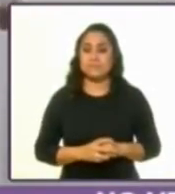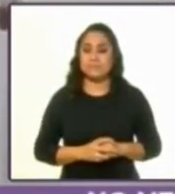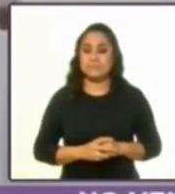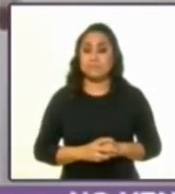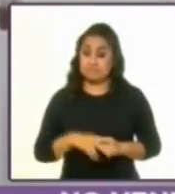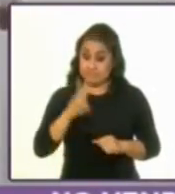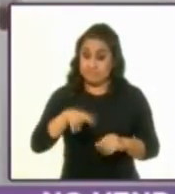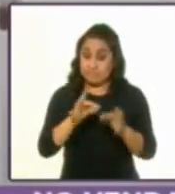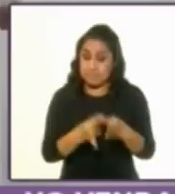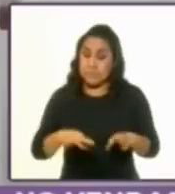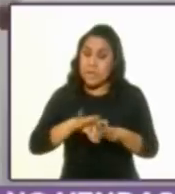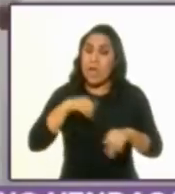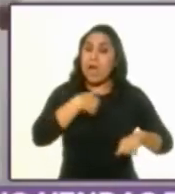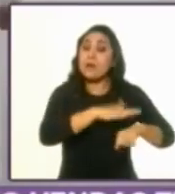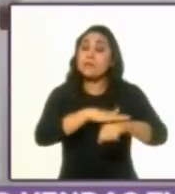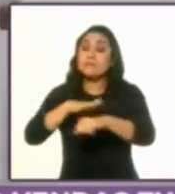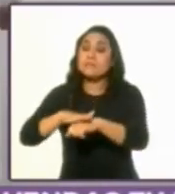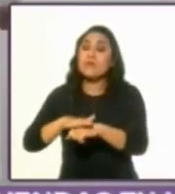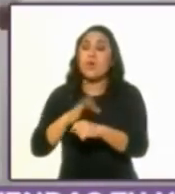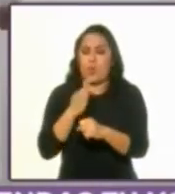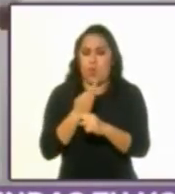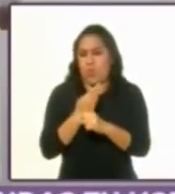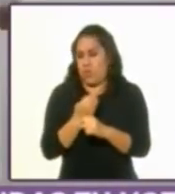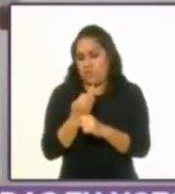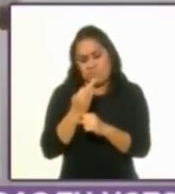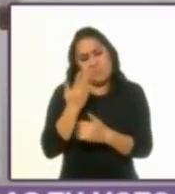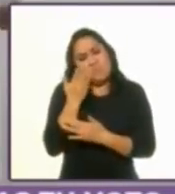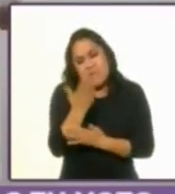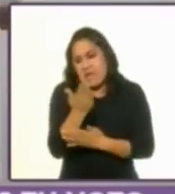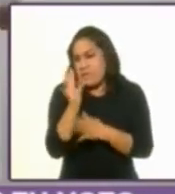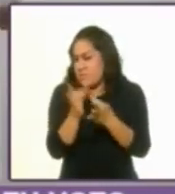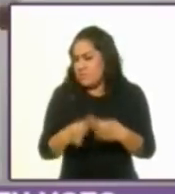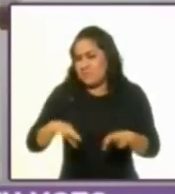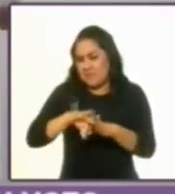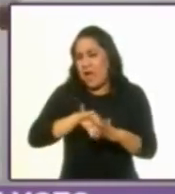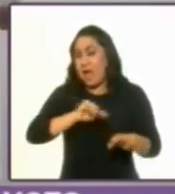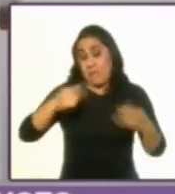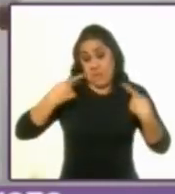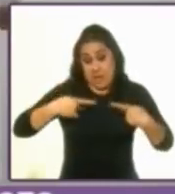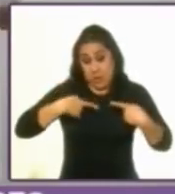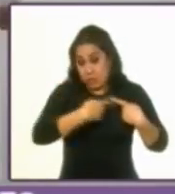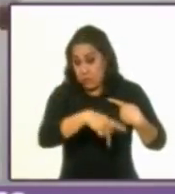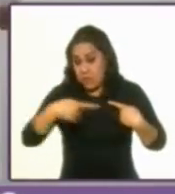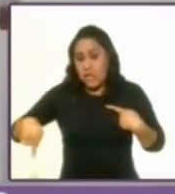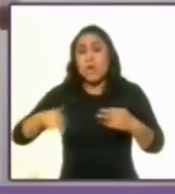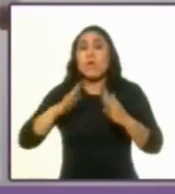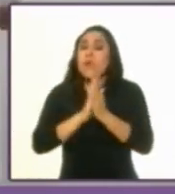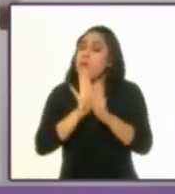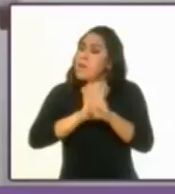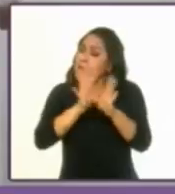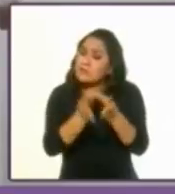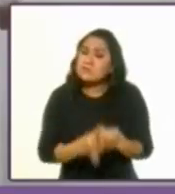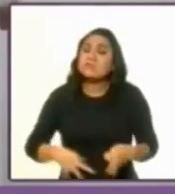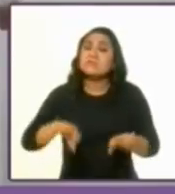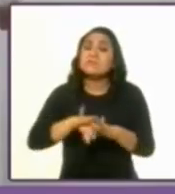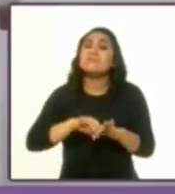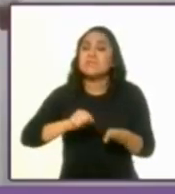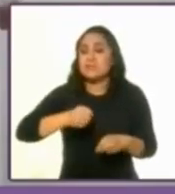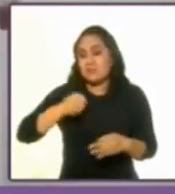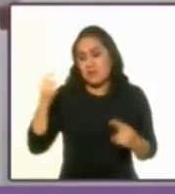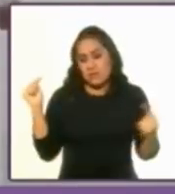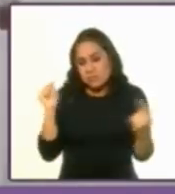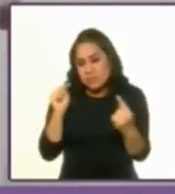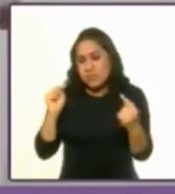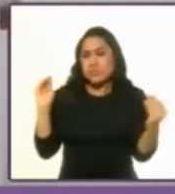es importante aclarar que una de las solicitudes principales de la ciudad si los ciudadanos es que privilegiamos el debate la